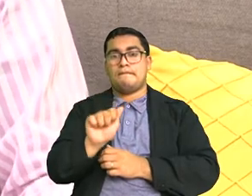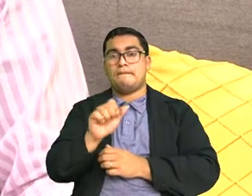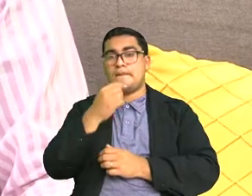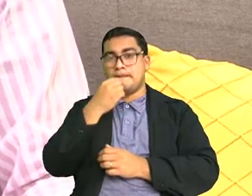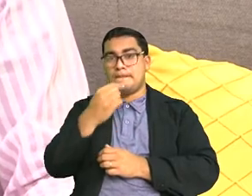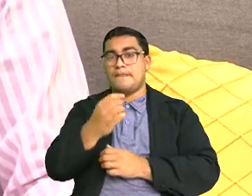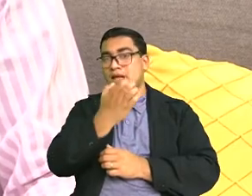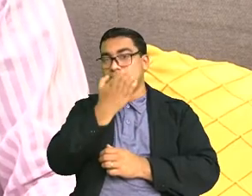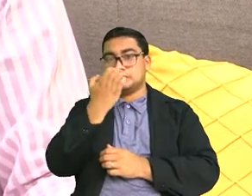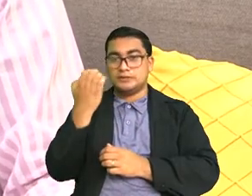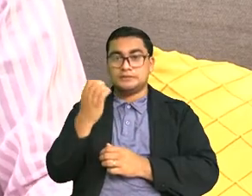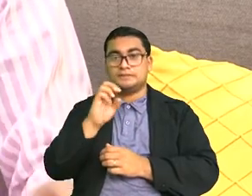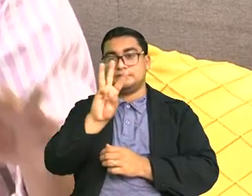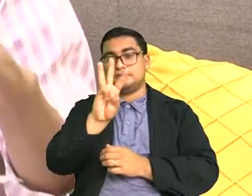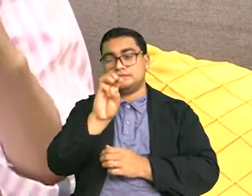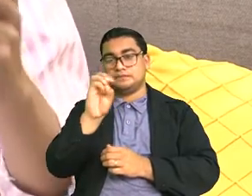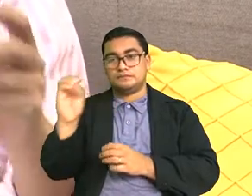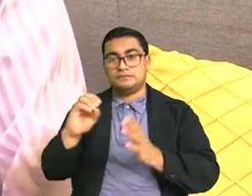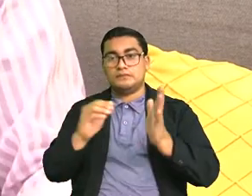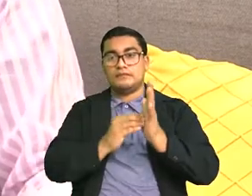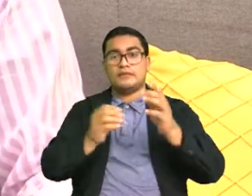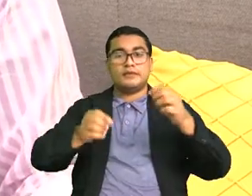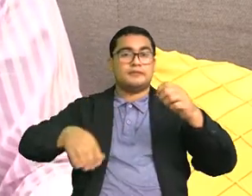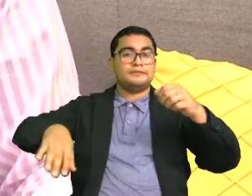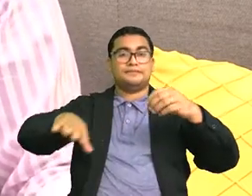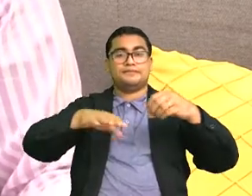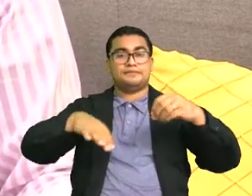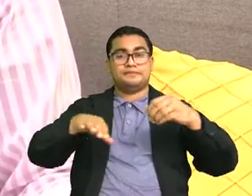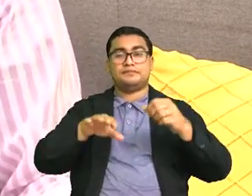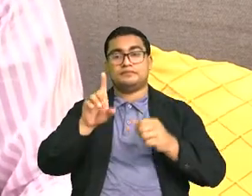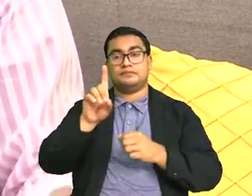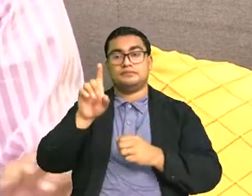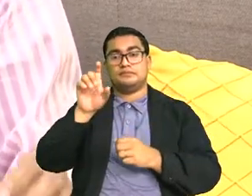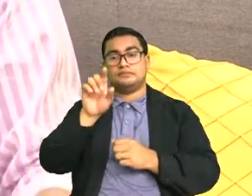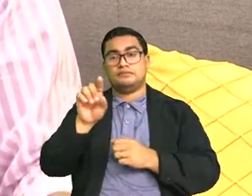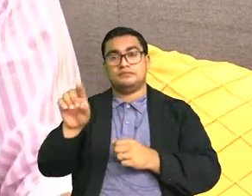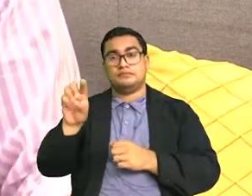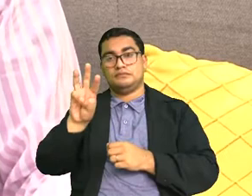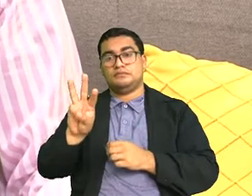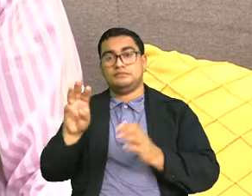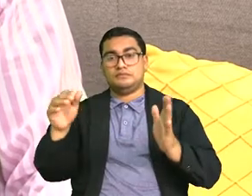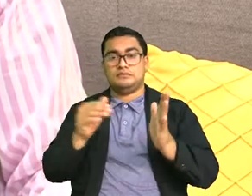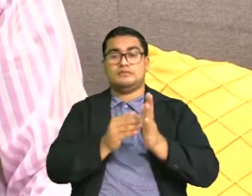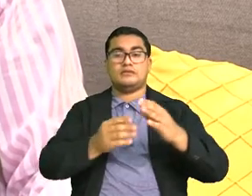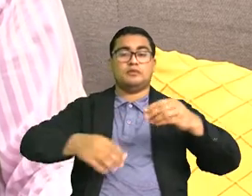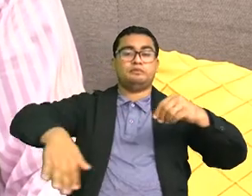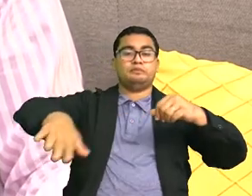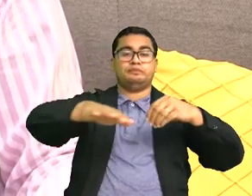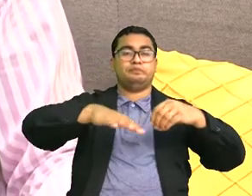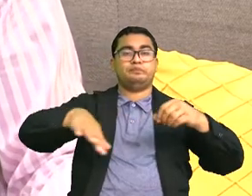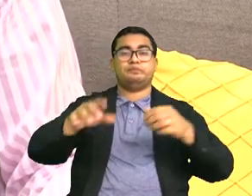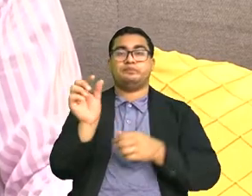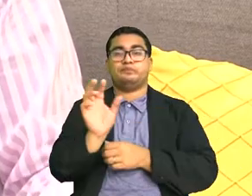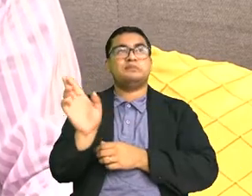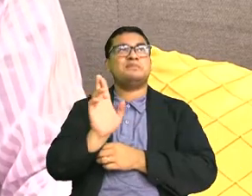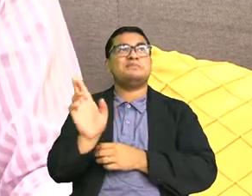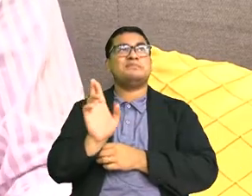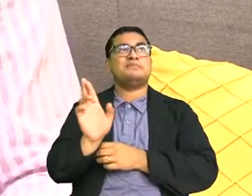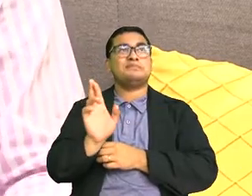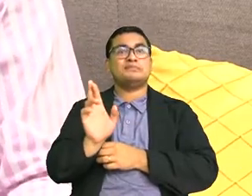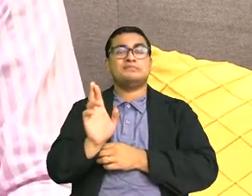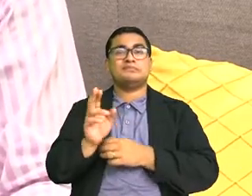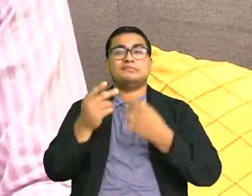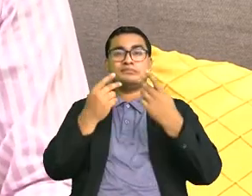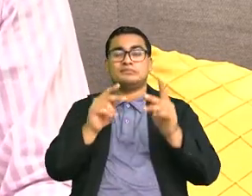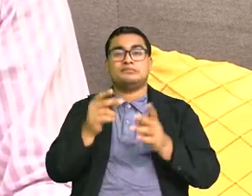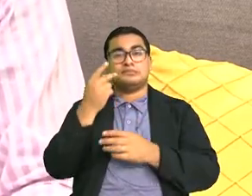300 mil manzanas y más o menos unos 113 mil manzanas de frijol por decirlo así es decir al visitar y ver en campo